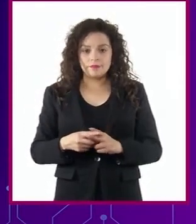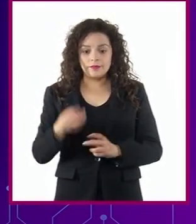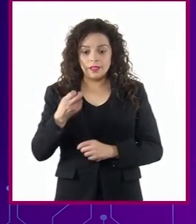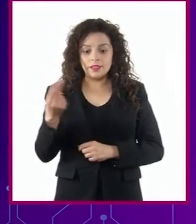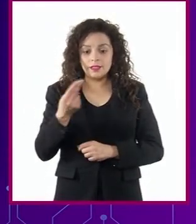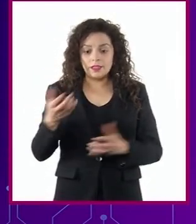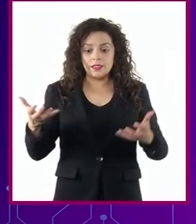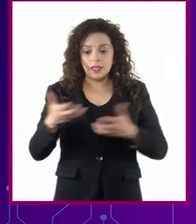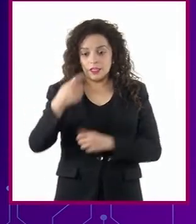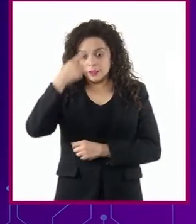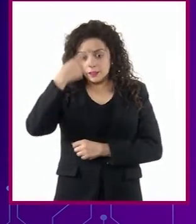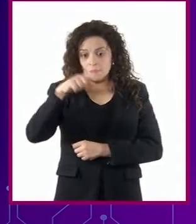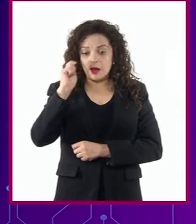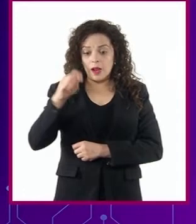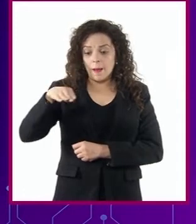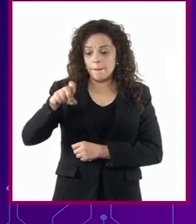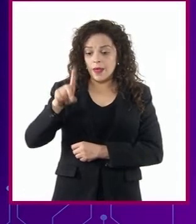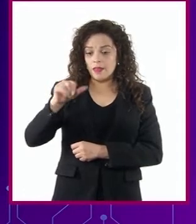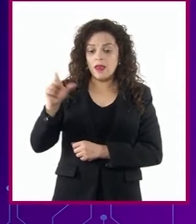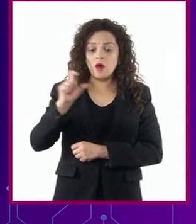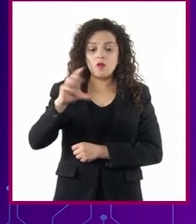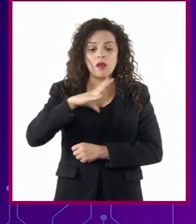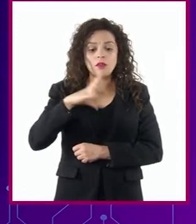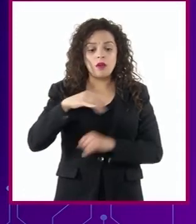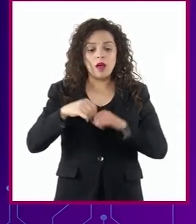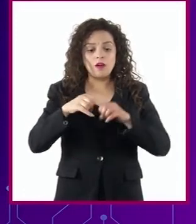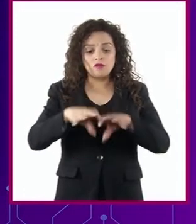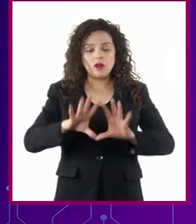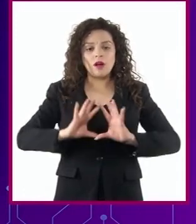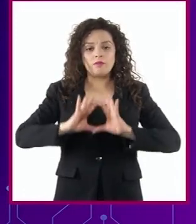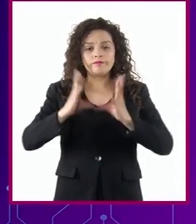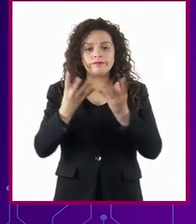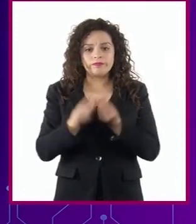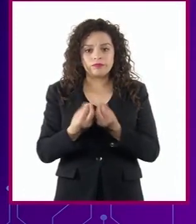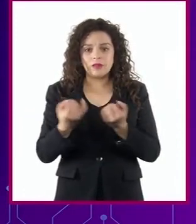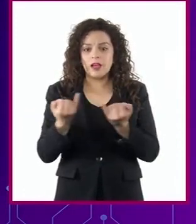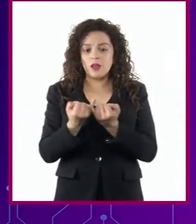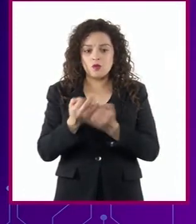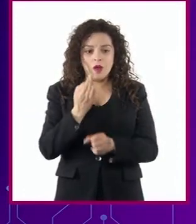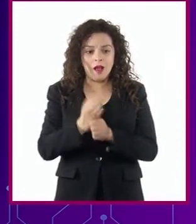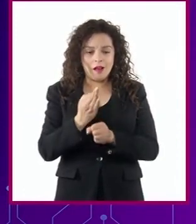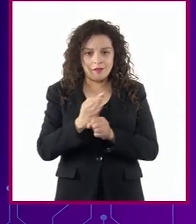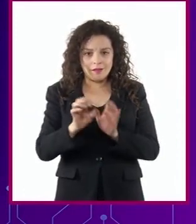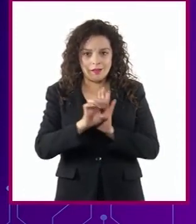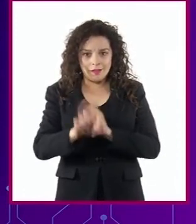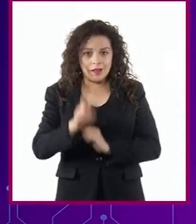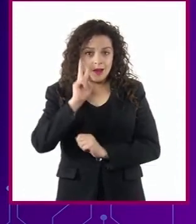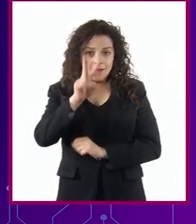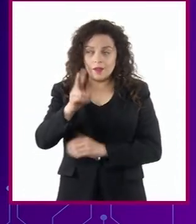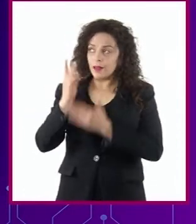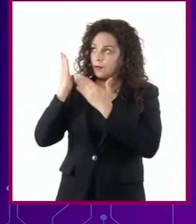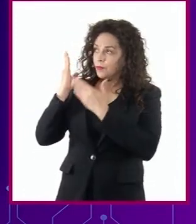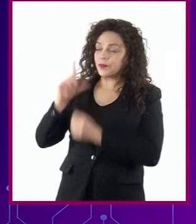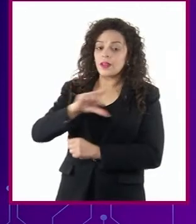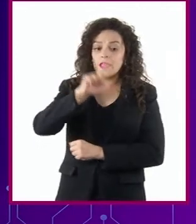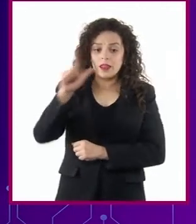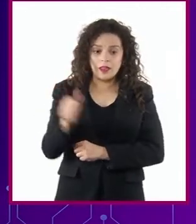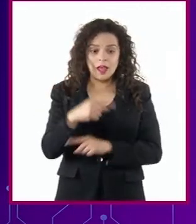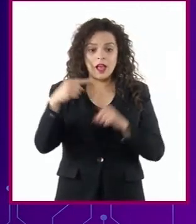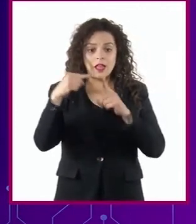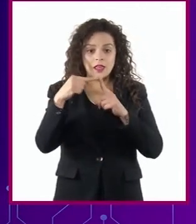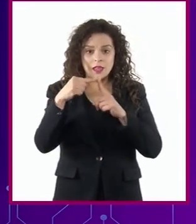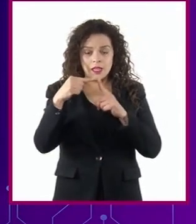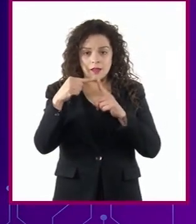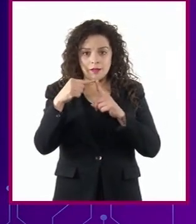media cuando los datos están agrupados, como en este caso. Luego se divide la suma de productos de las marcas